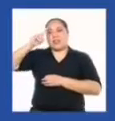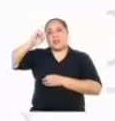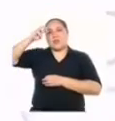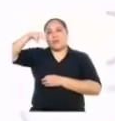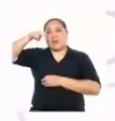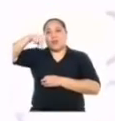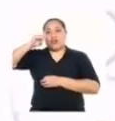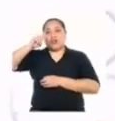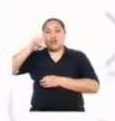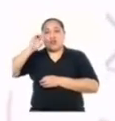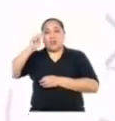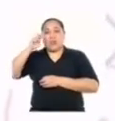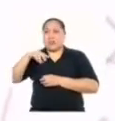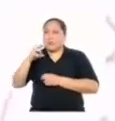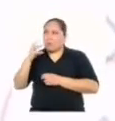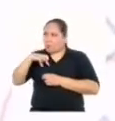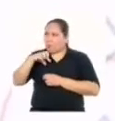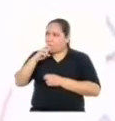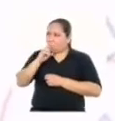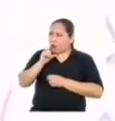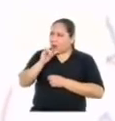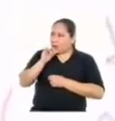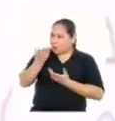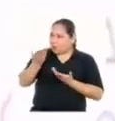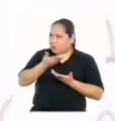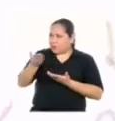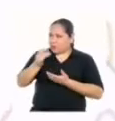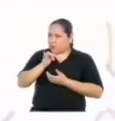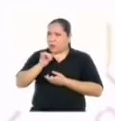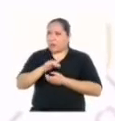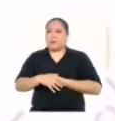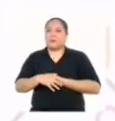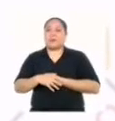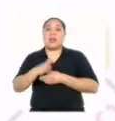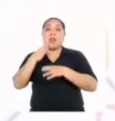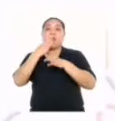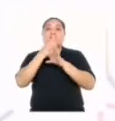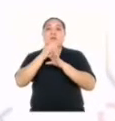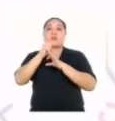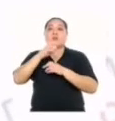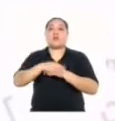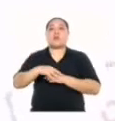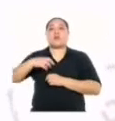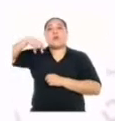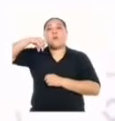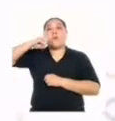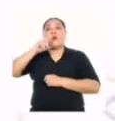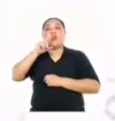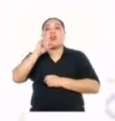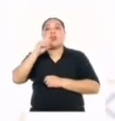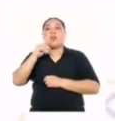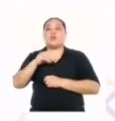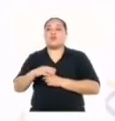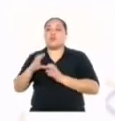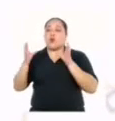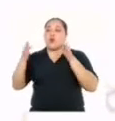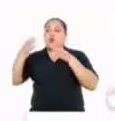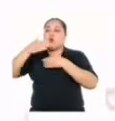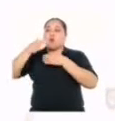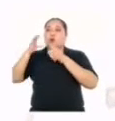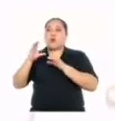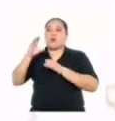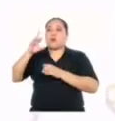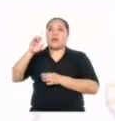poliedros. Verás, las formas geométricas tridimensionales son los poliedros y los cuerpos de